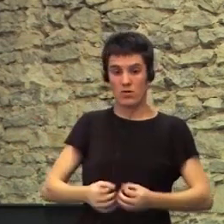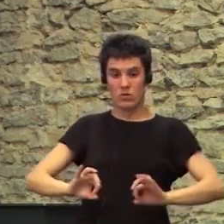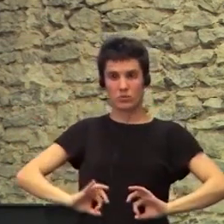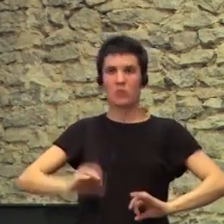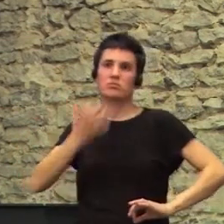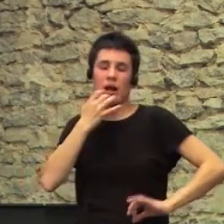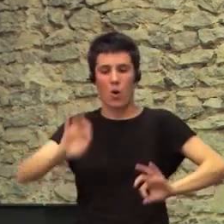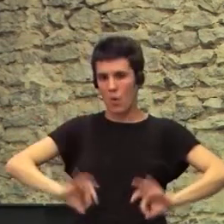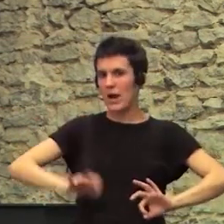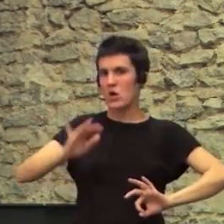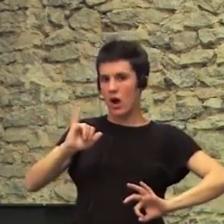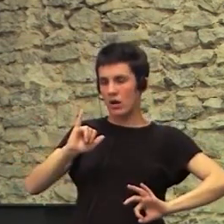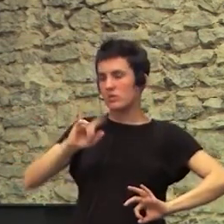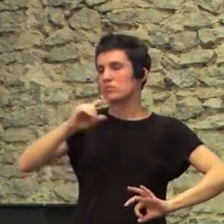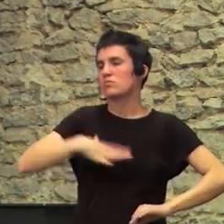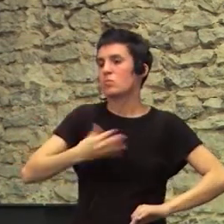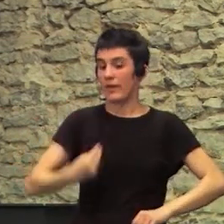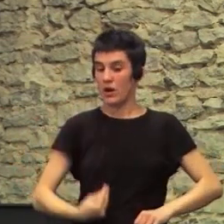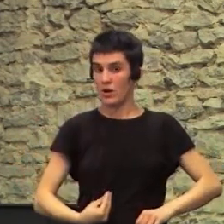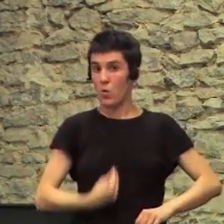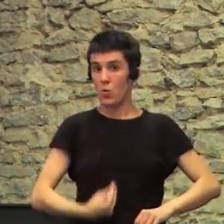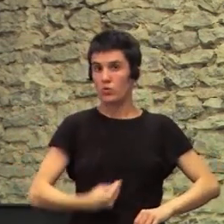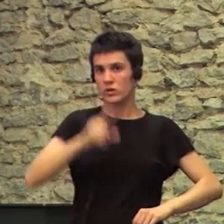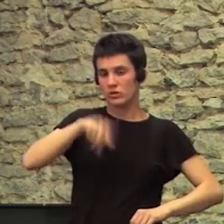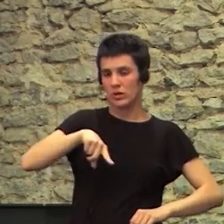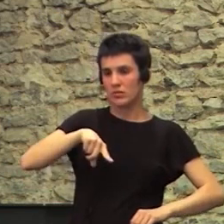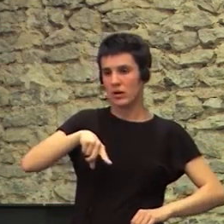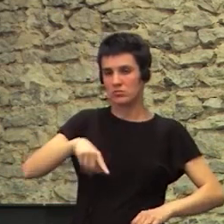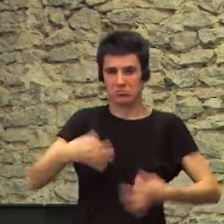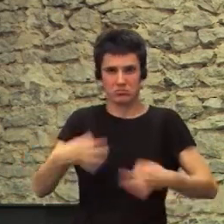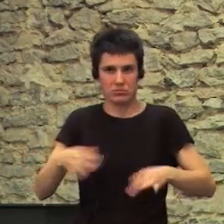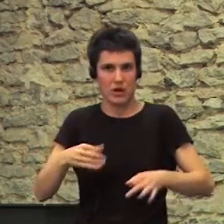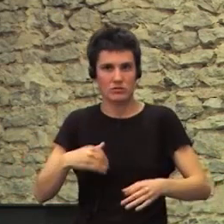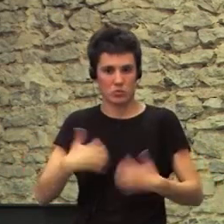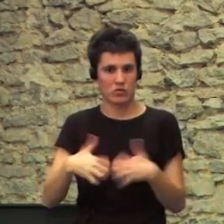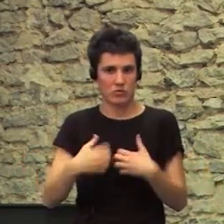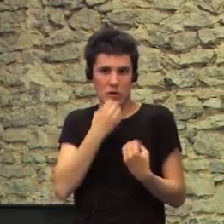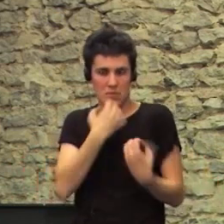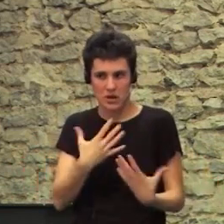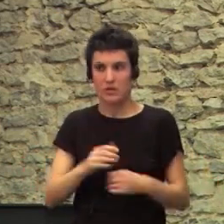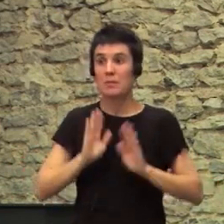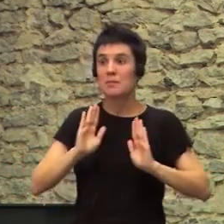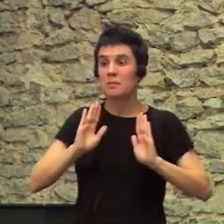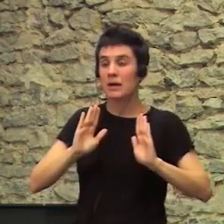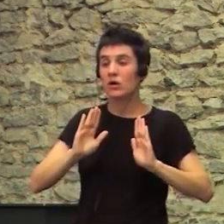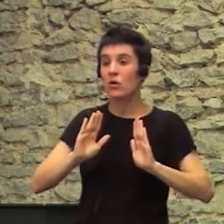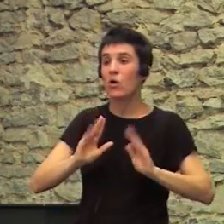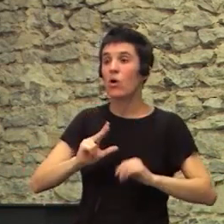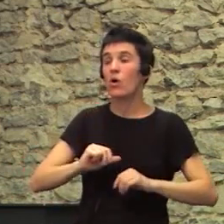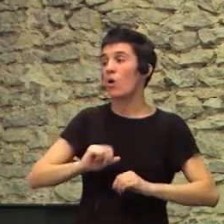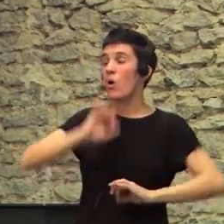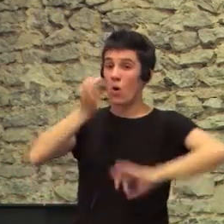ováricas y tienen incluso un útero, aunque sea rudimentario, pues el exceso de testosterona pues